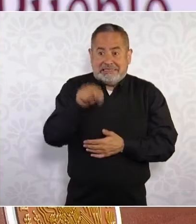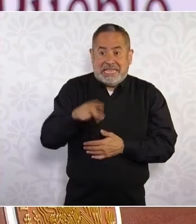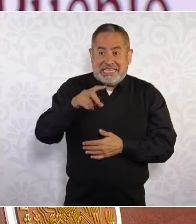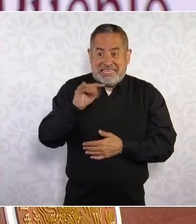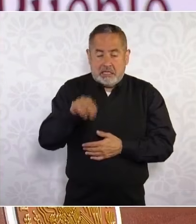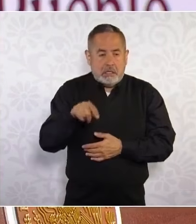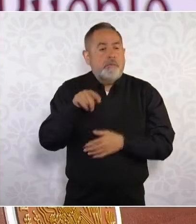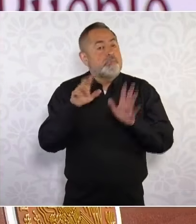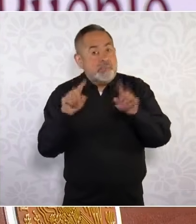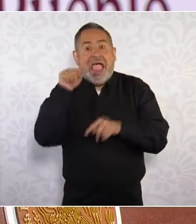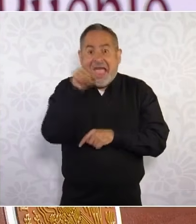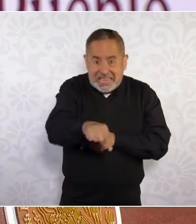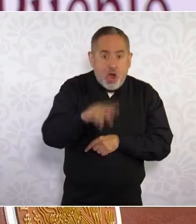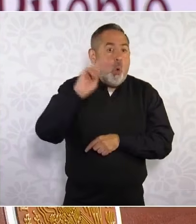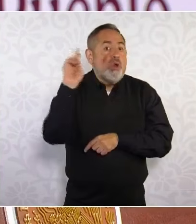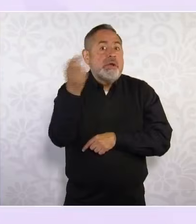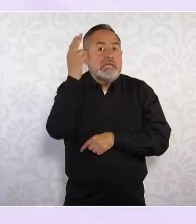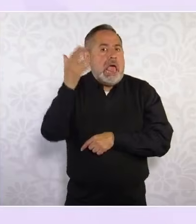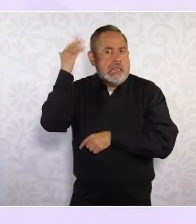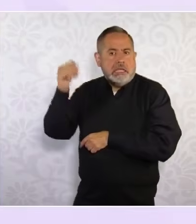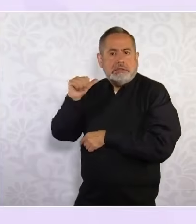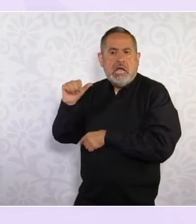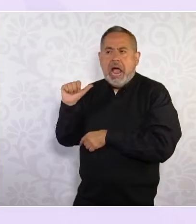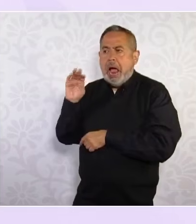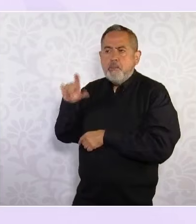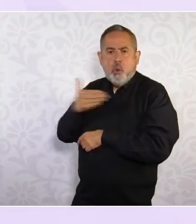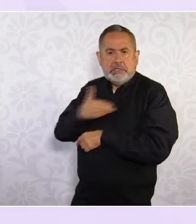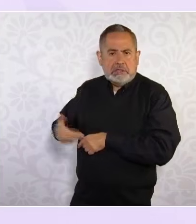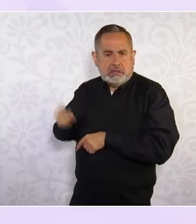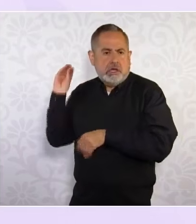universidad intercultural que hizo el presidente López Obrador.